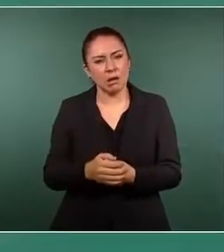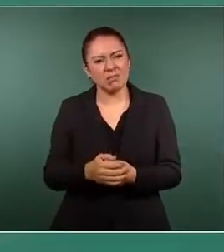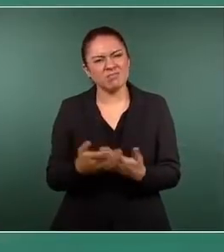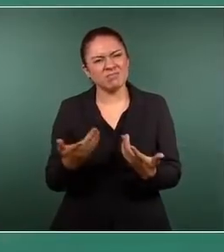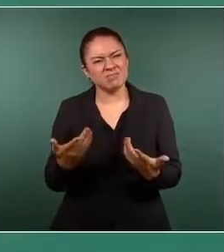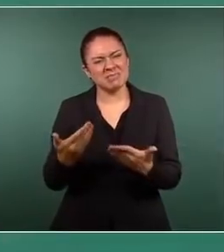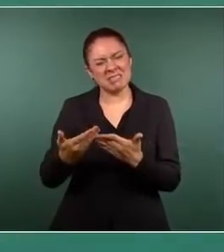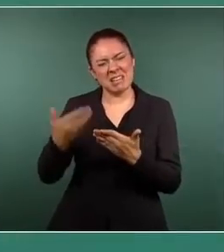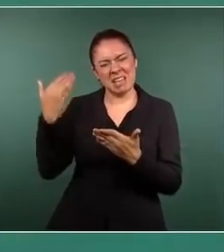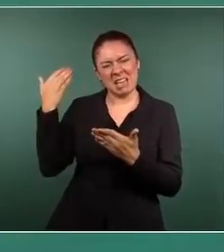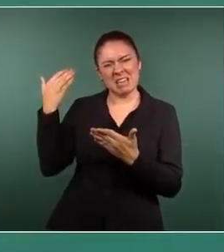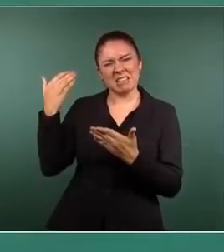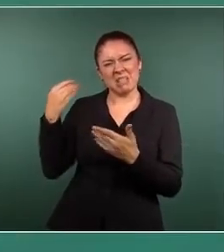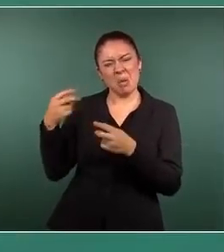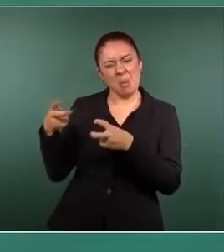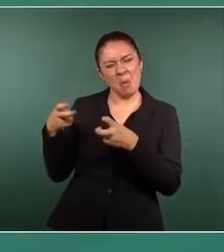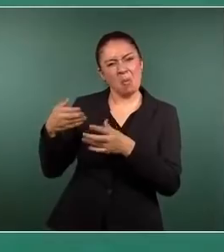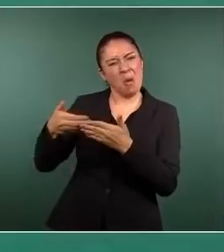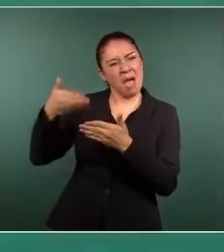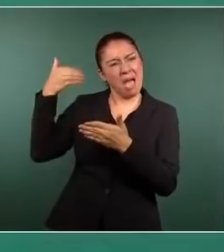quedo corto